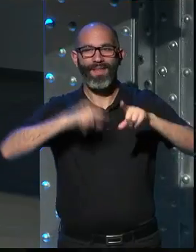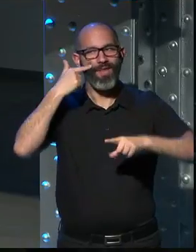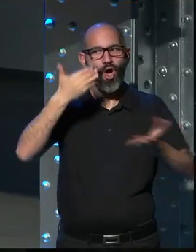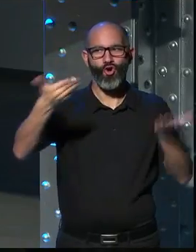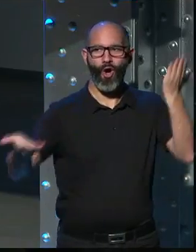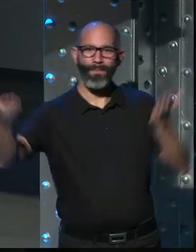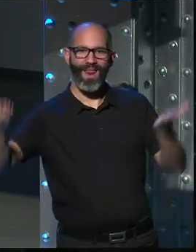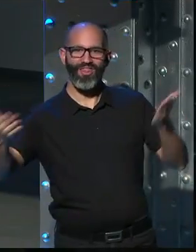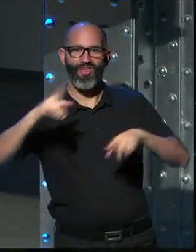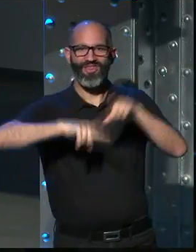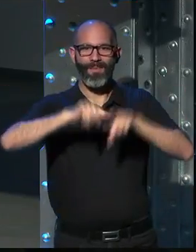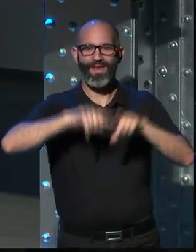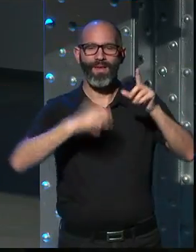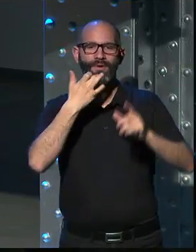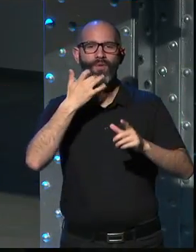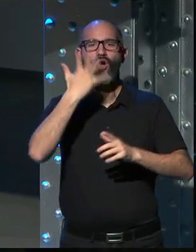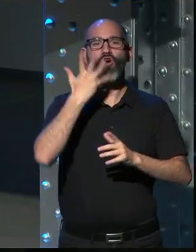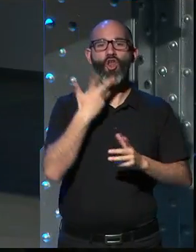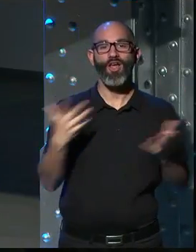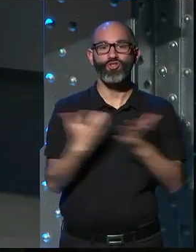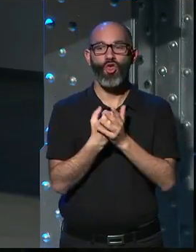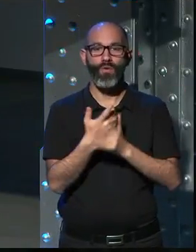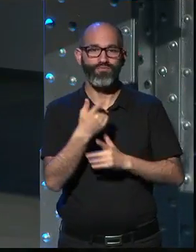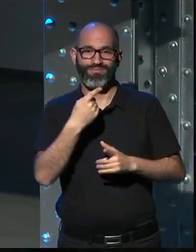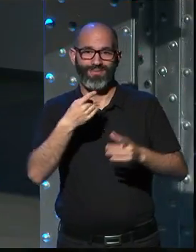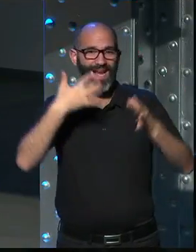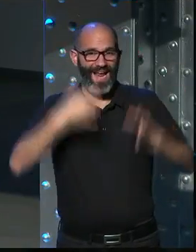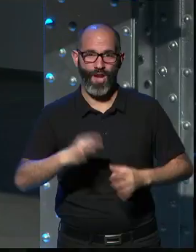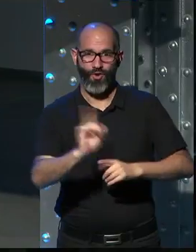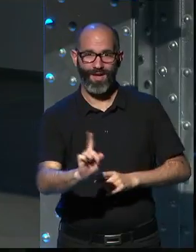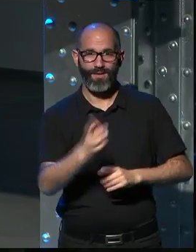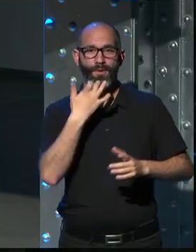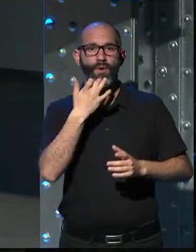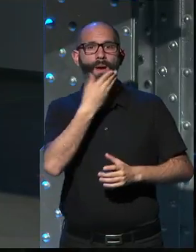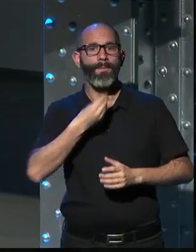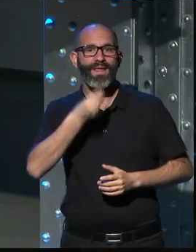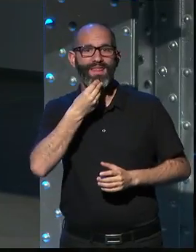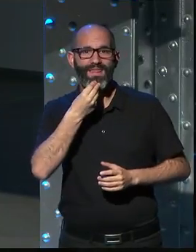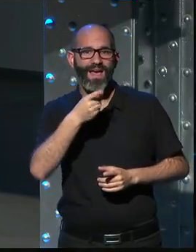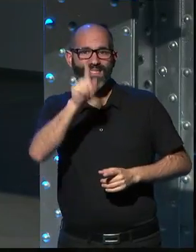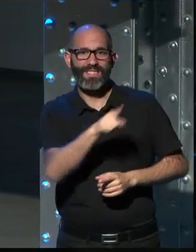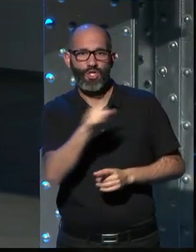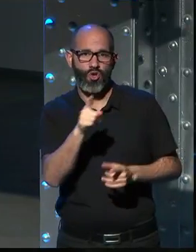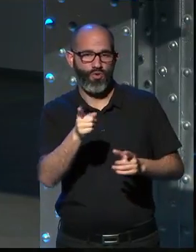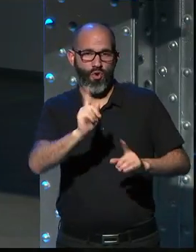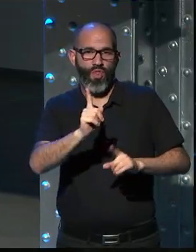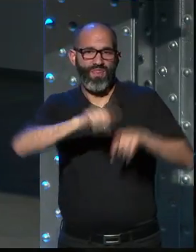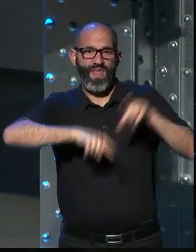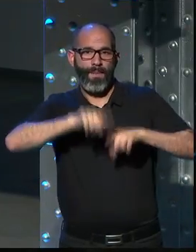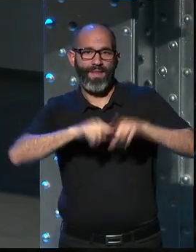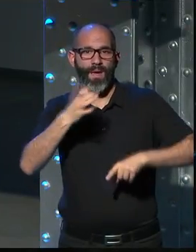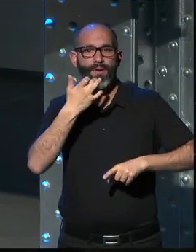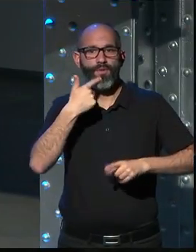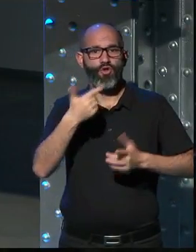comparemos, del contexto. Incluso el concepto de la belleza no es un concepto absoluto. Alguien es más guapo o más feo, depende de con quién